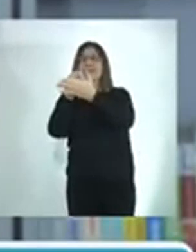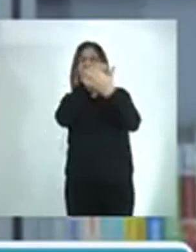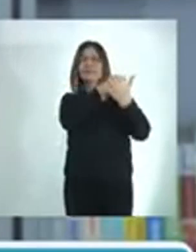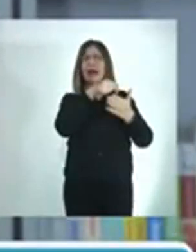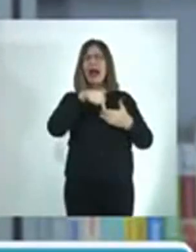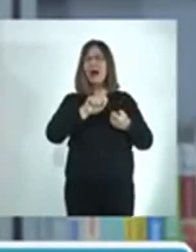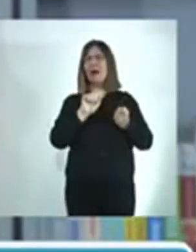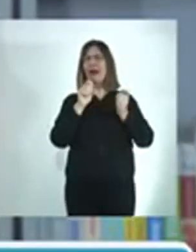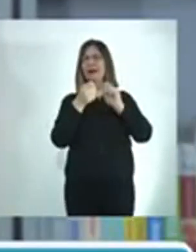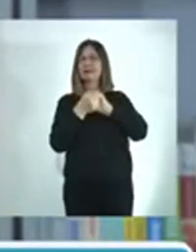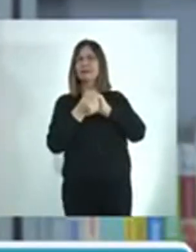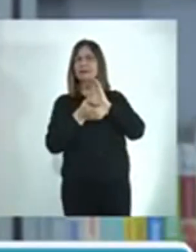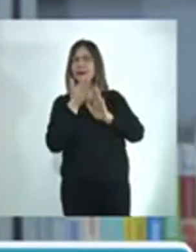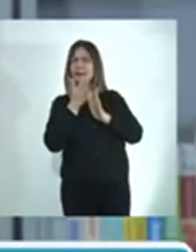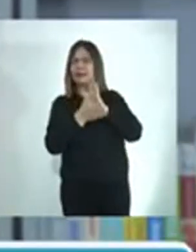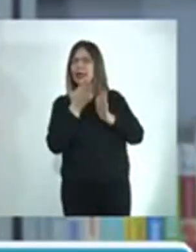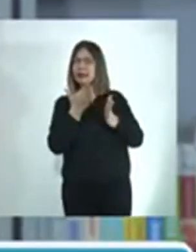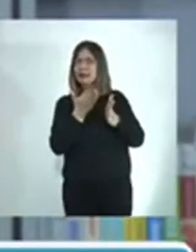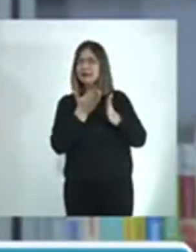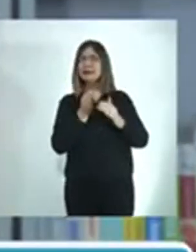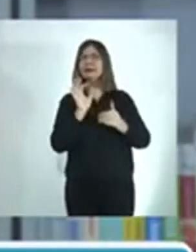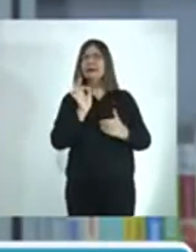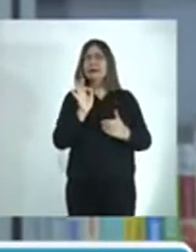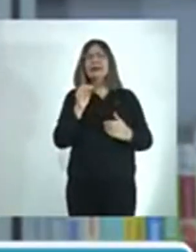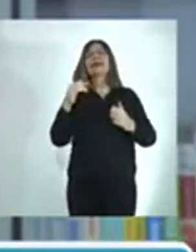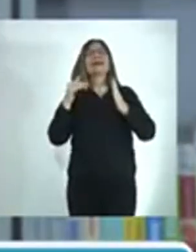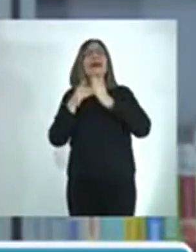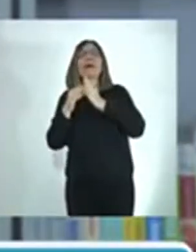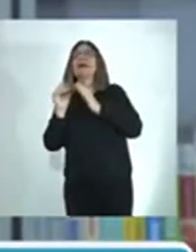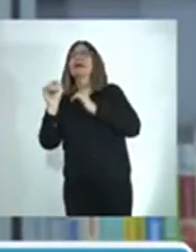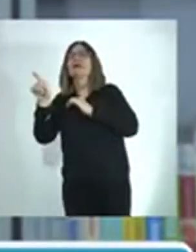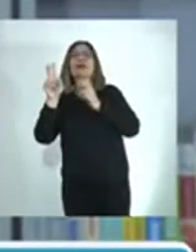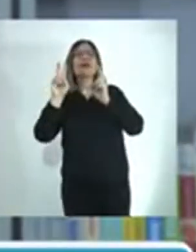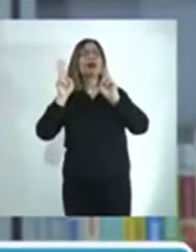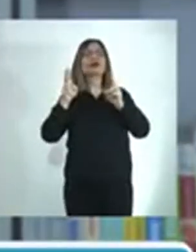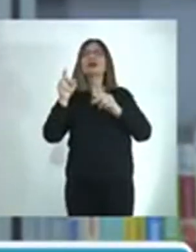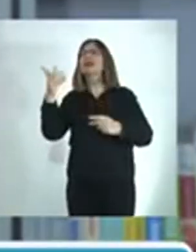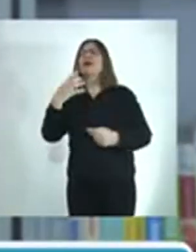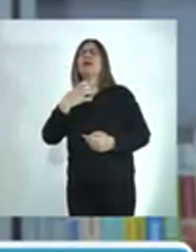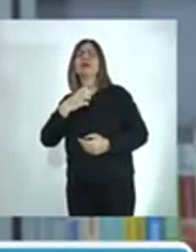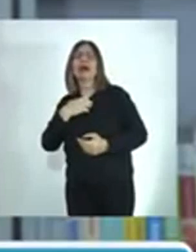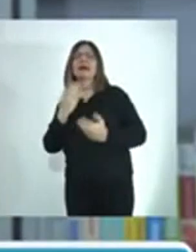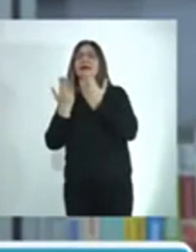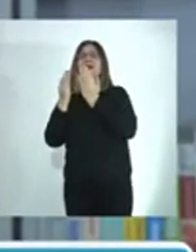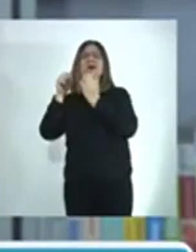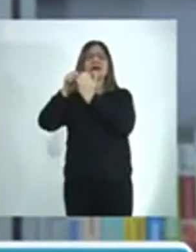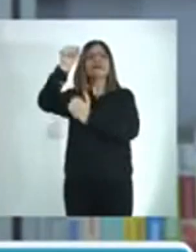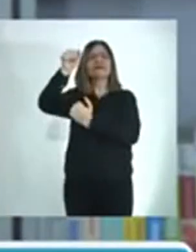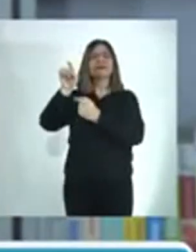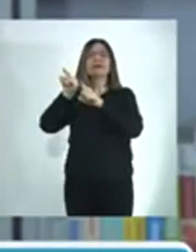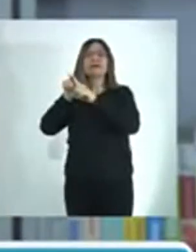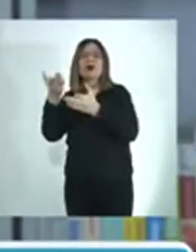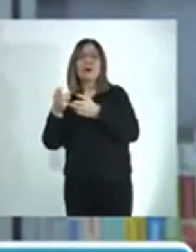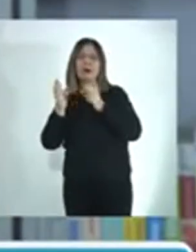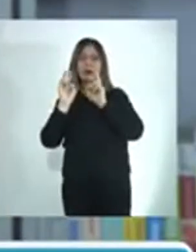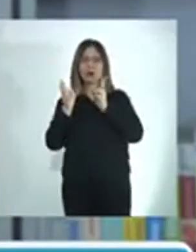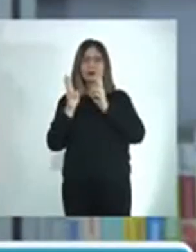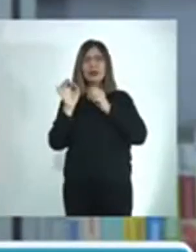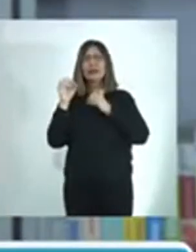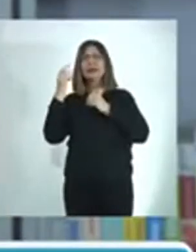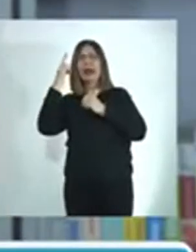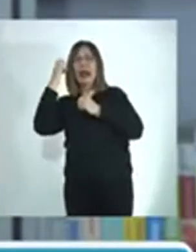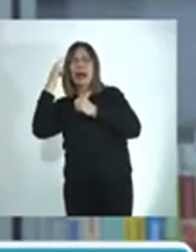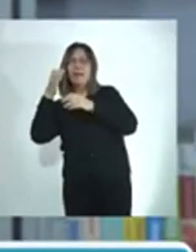porque, a ver, por un lado está la formación del docente que tiene que ver con su carrera. Es decir, el docente, tanto como enseña,